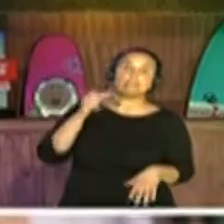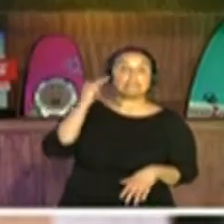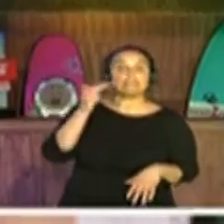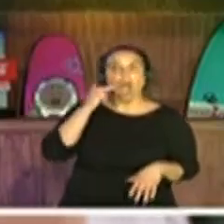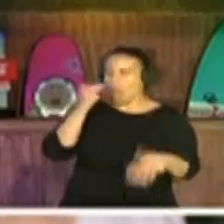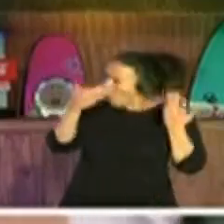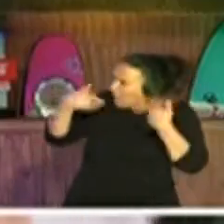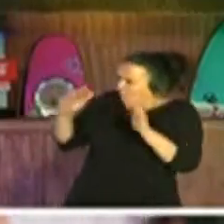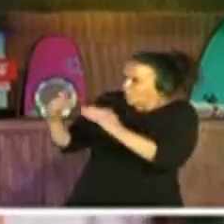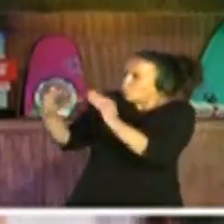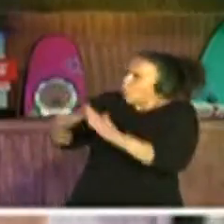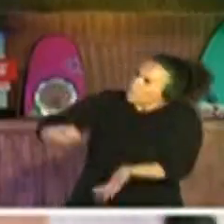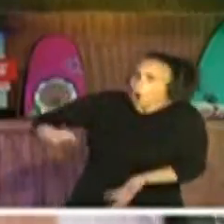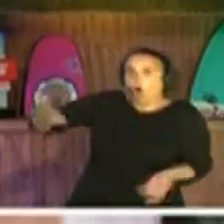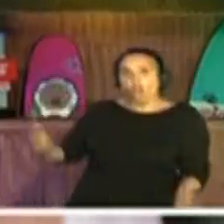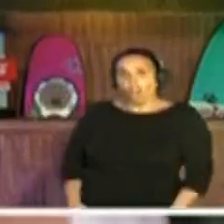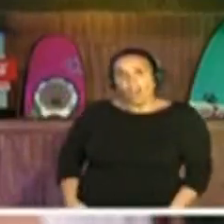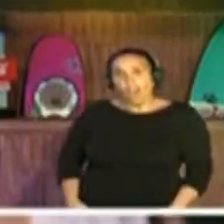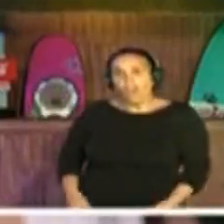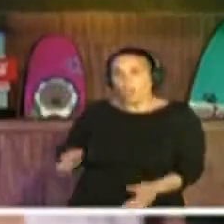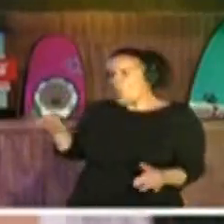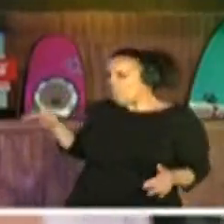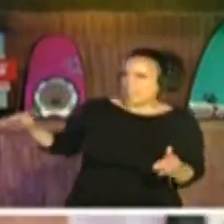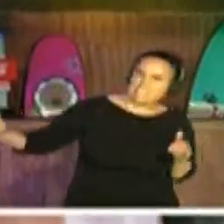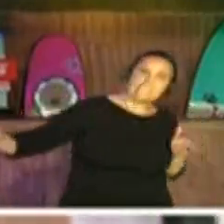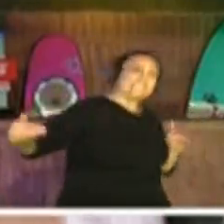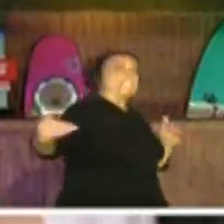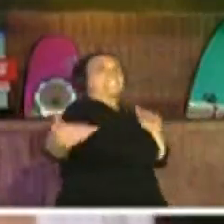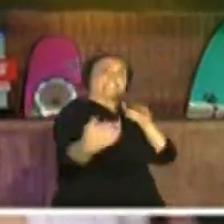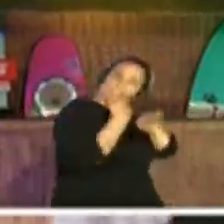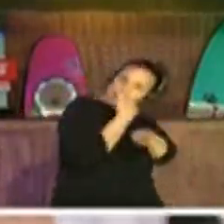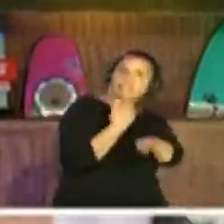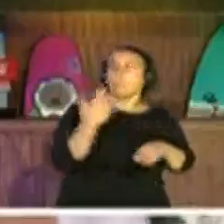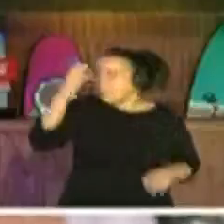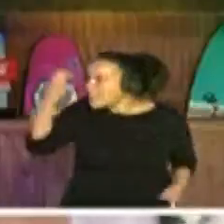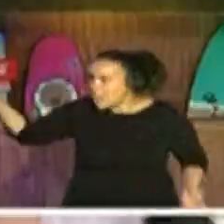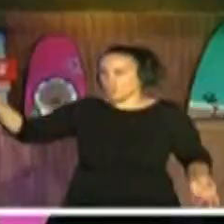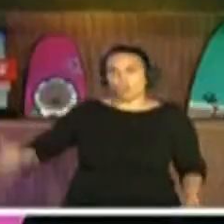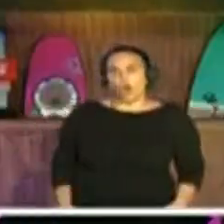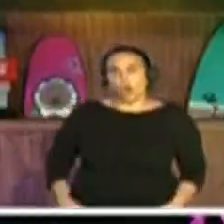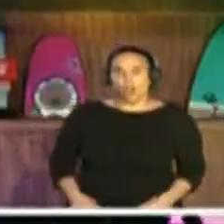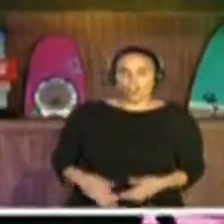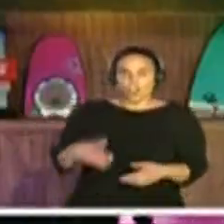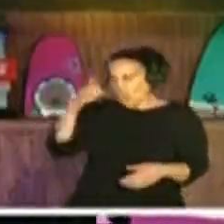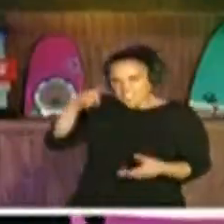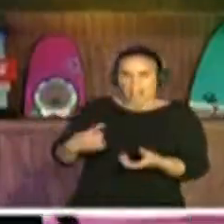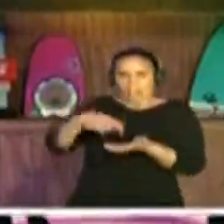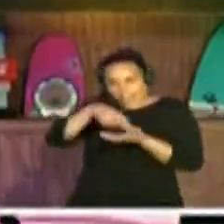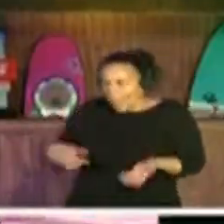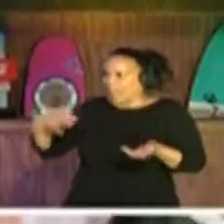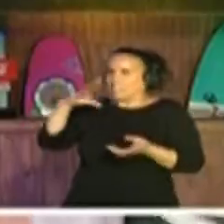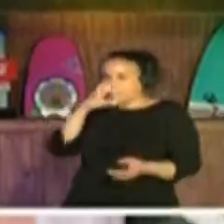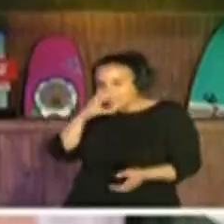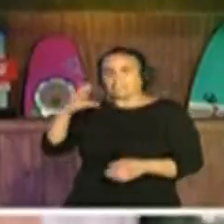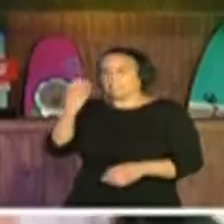en tu casa, joder, que te cogiste toda la carretera, payaso. Alfabeto cochino cerdo,